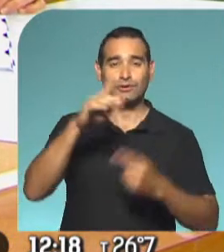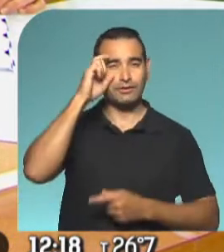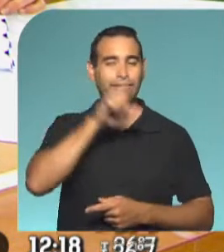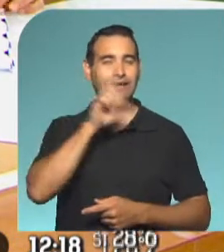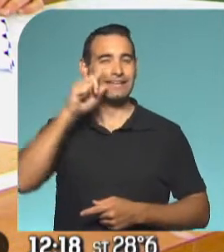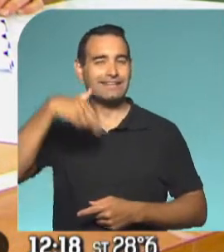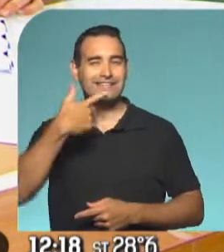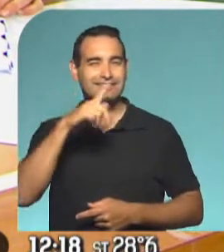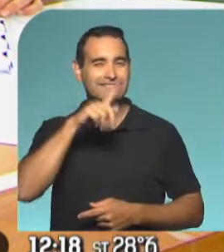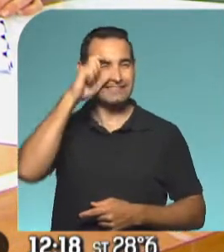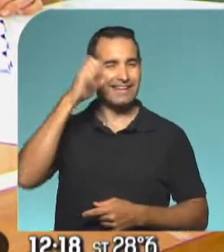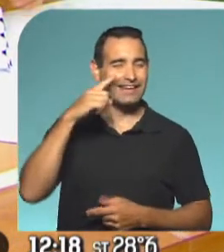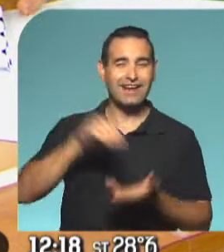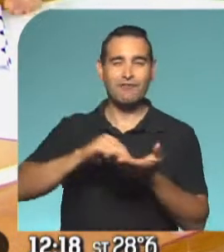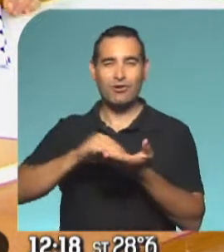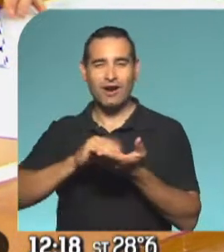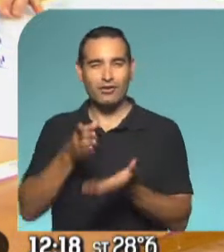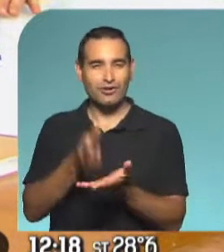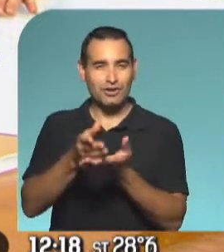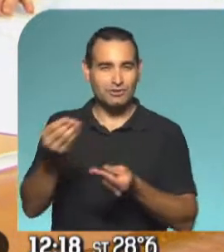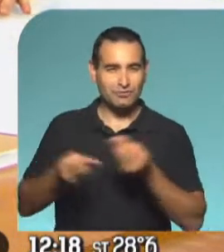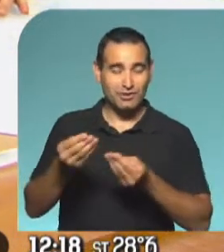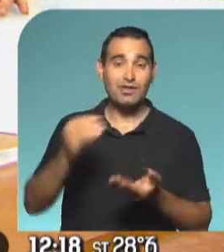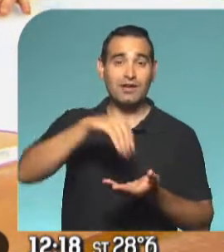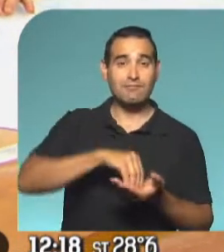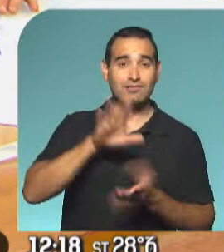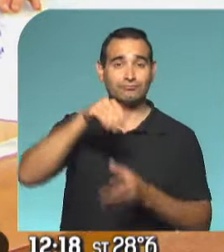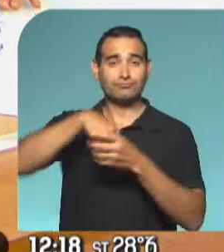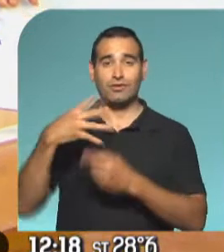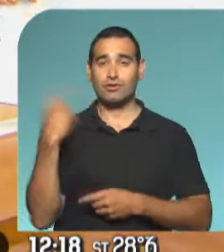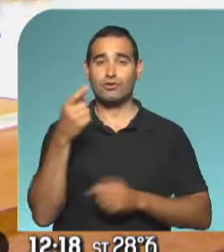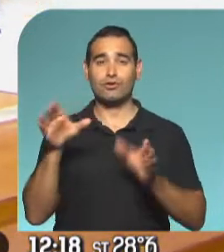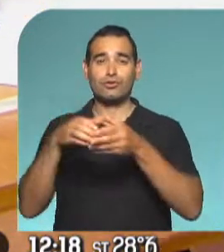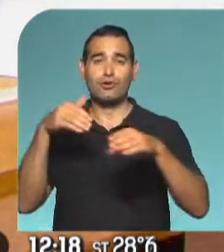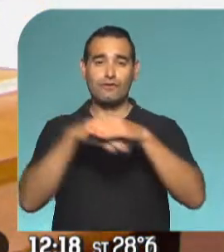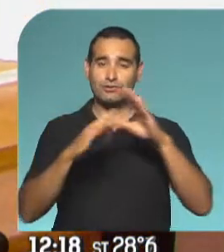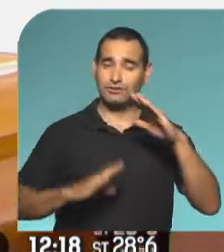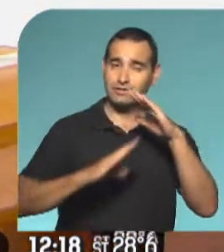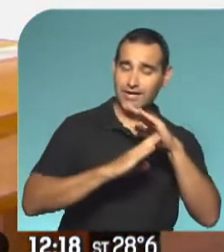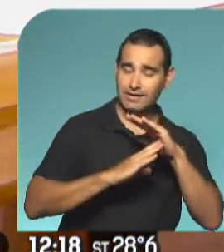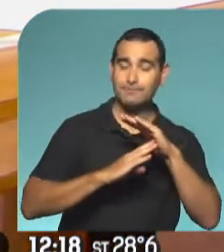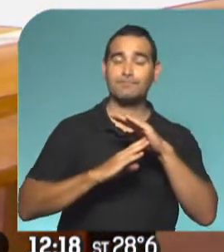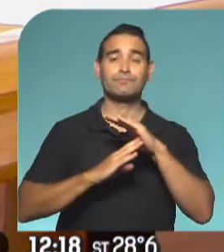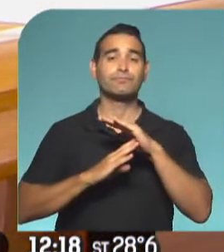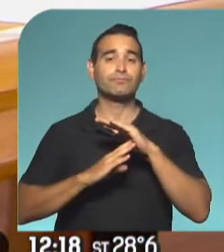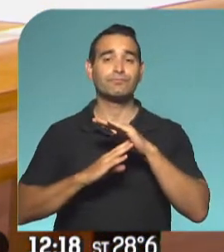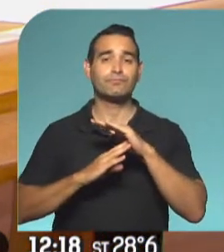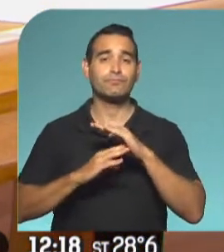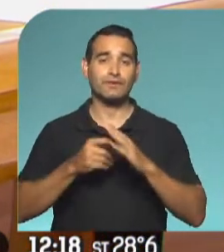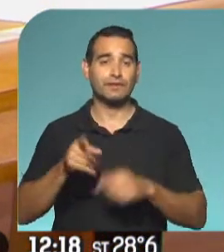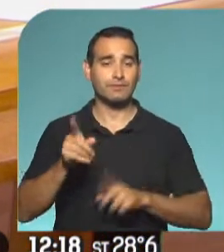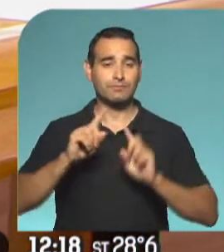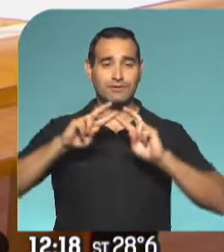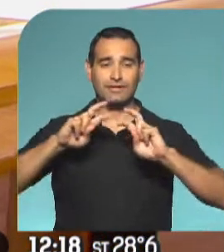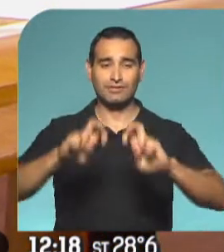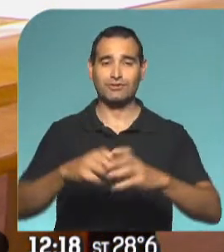Stein. Ella es abogada en Derecho Administrativo, además está en el directorio del Banco Central y avanza también con esta